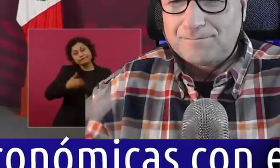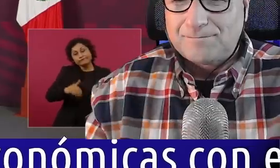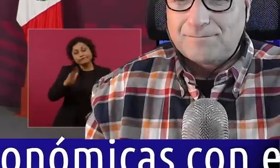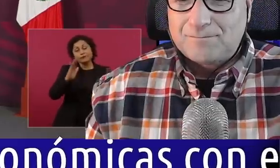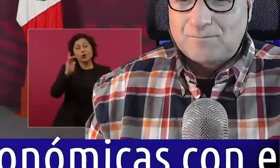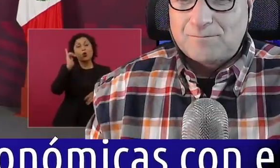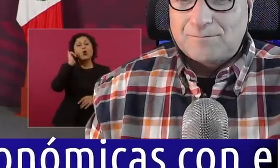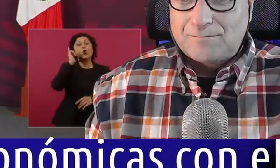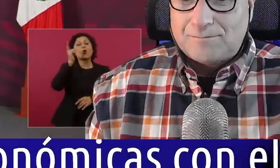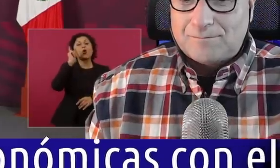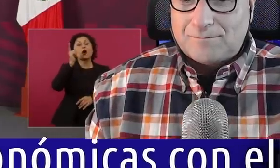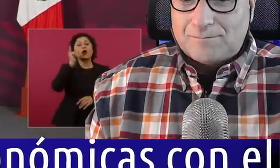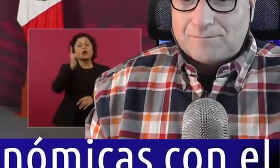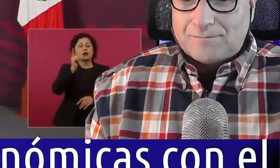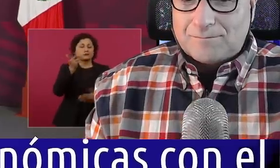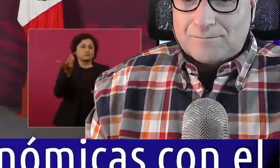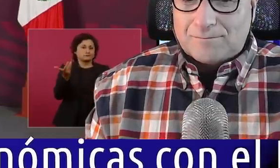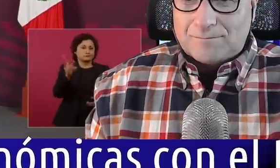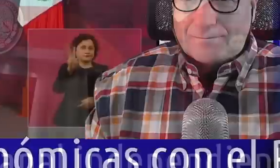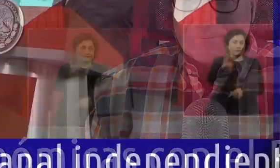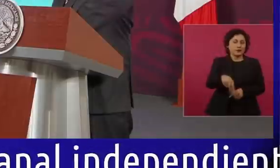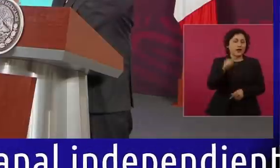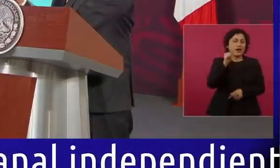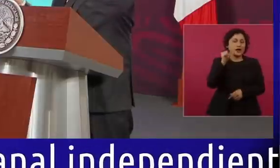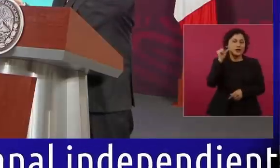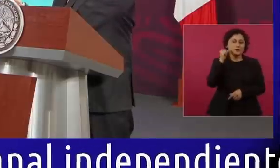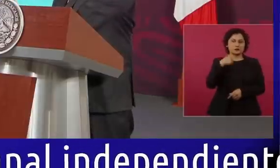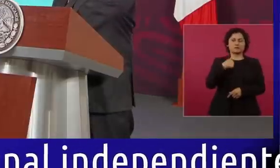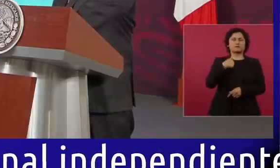la gente, y me gustó lo de ayer porque